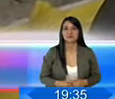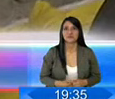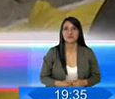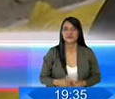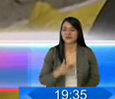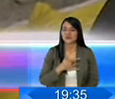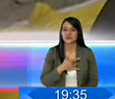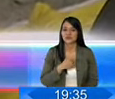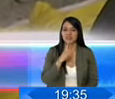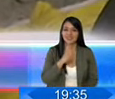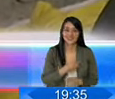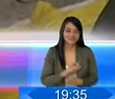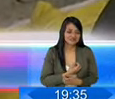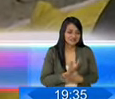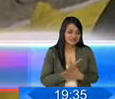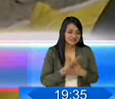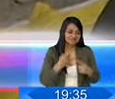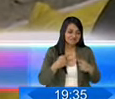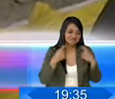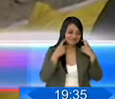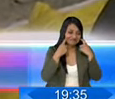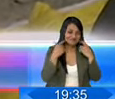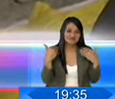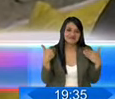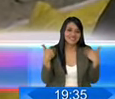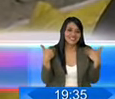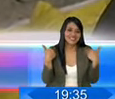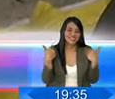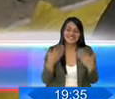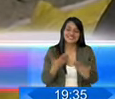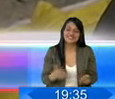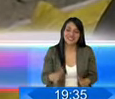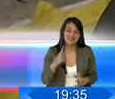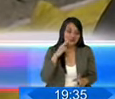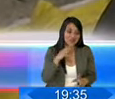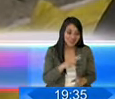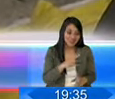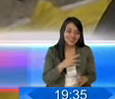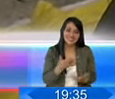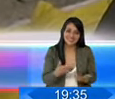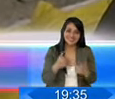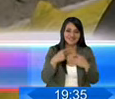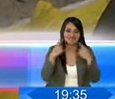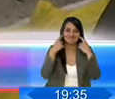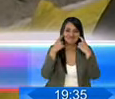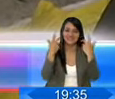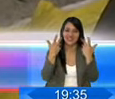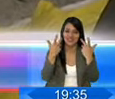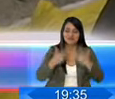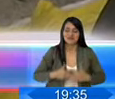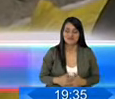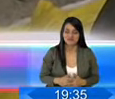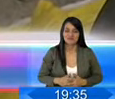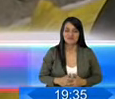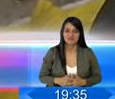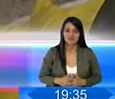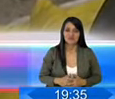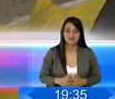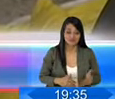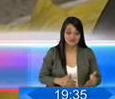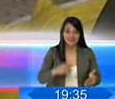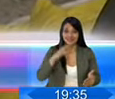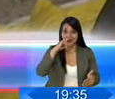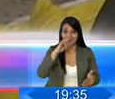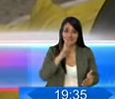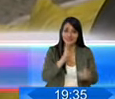ellos dicen, también llenan de alegría y de verdad ellas se van contentas por verlo de forma de como Michael, a pesar de su enfermedad, él es alegre